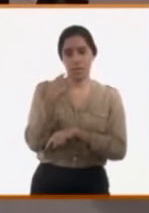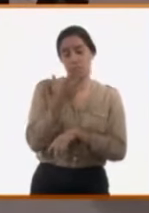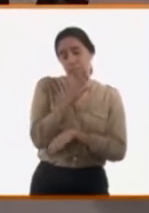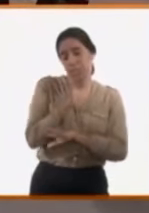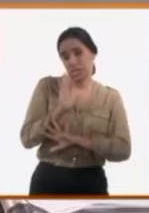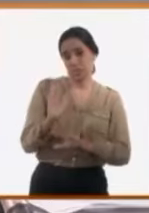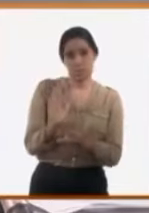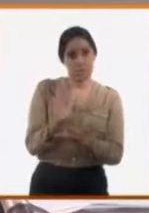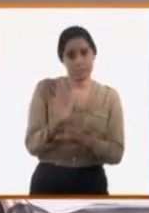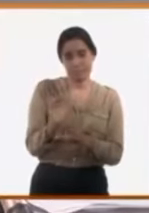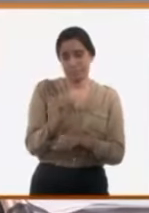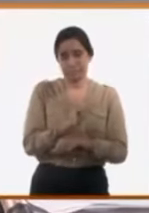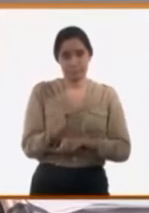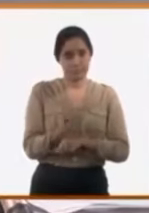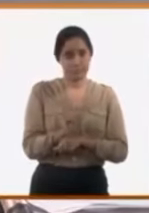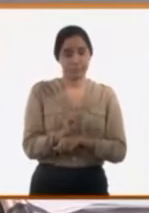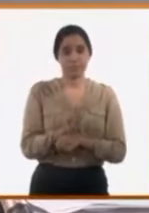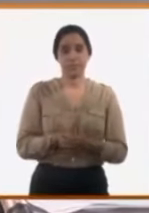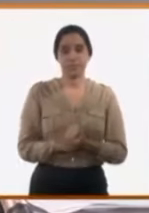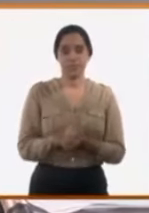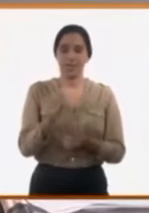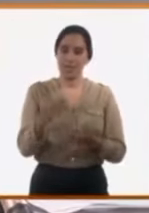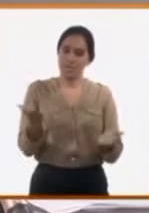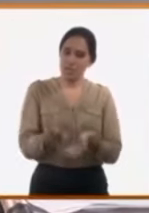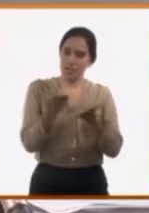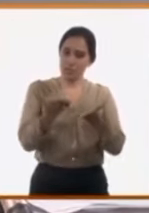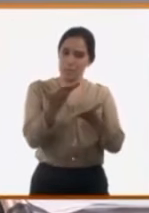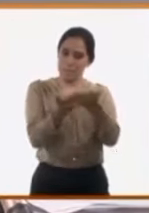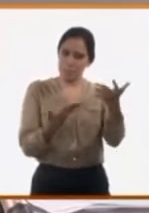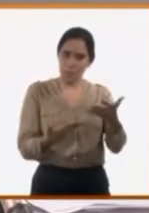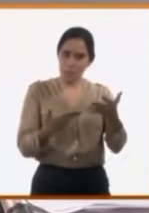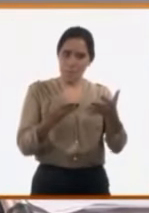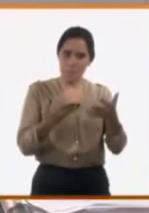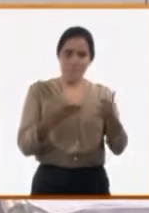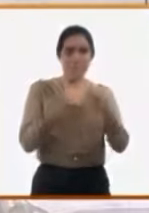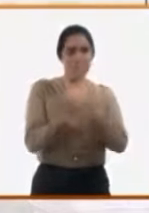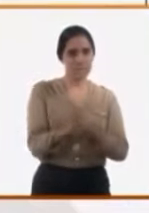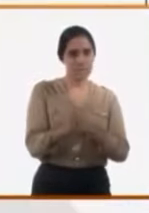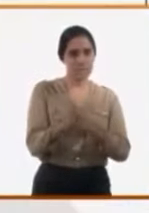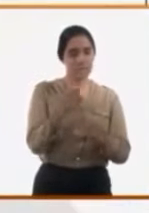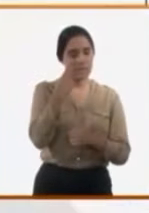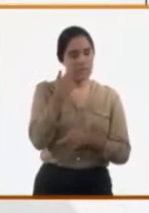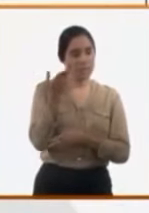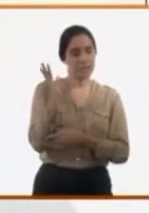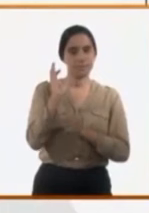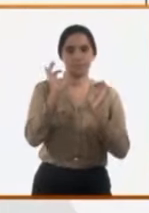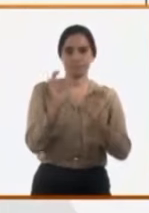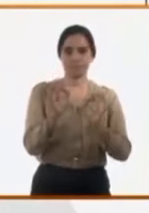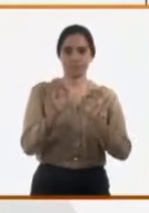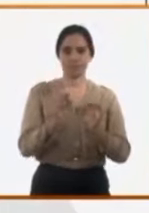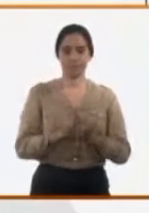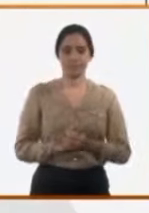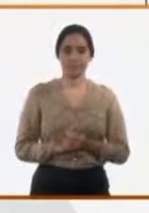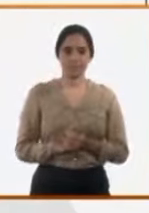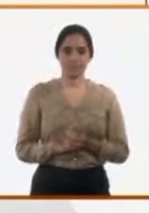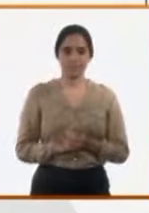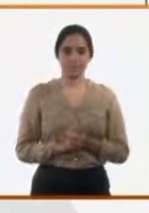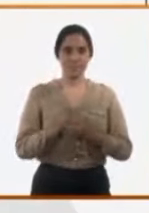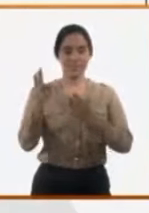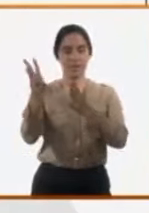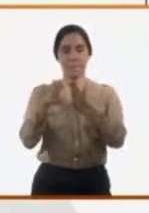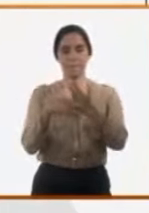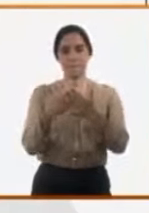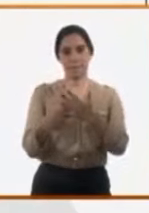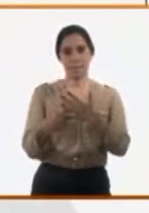decir se van a desarrollar los exámenes de ingreso Pero hay una pantalla con la fecha de los exámenes que podríamos decirla si la pudieran poner por